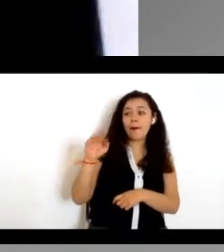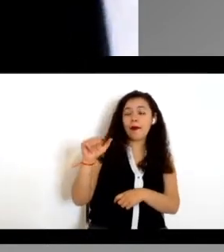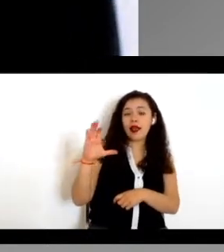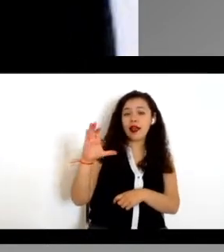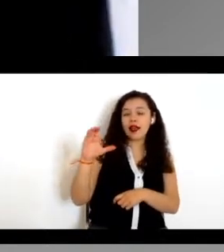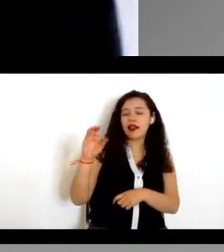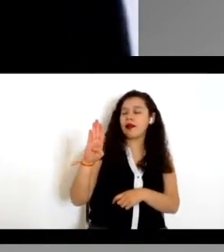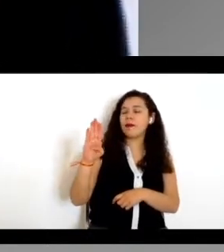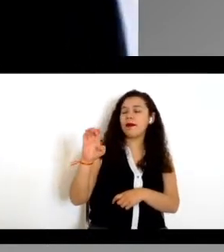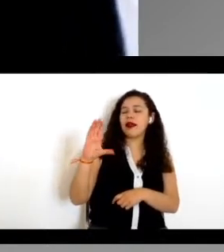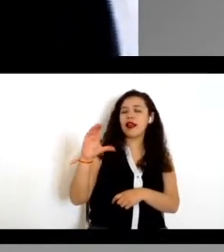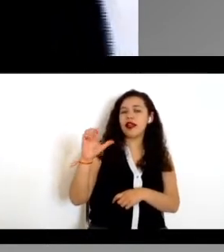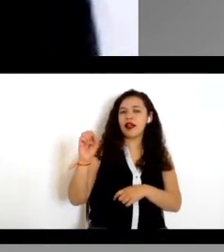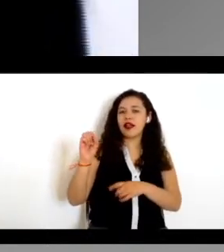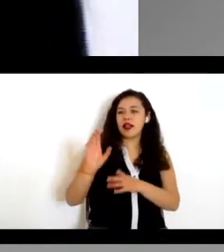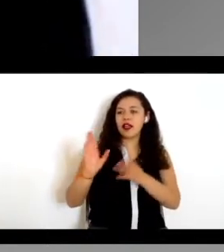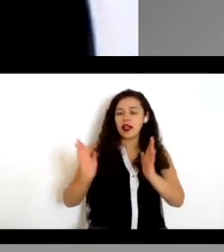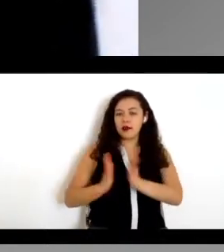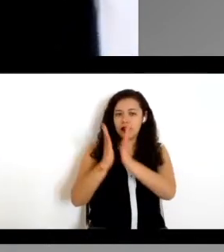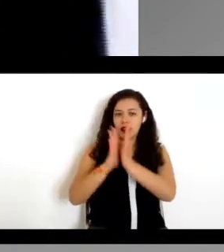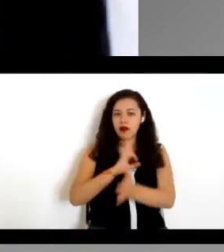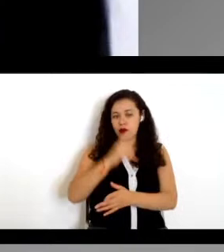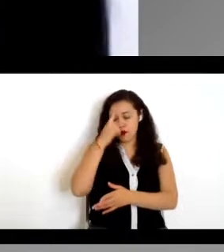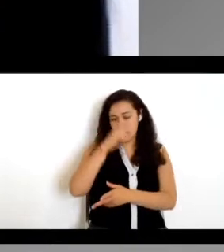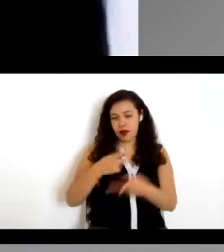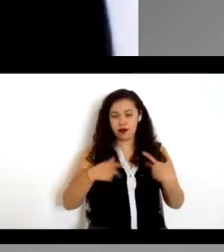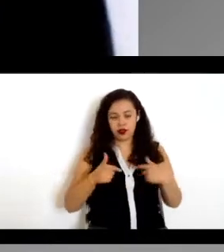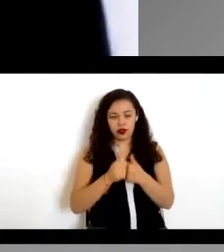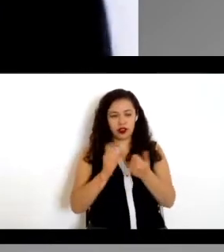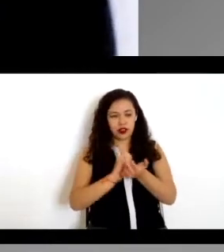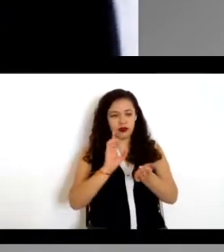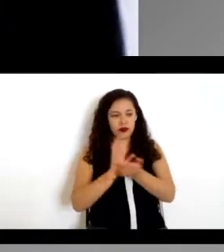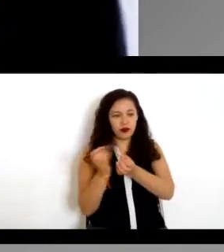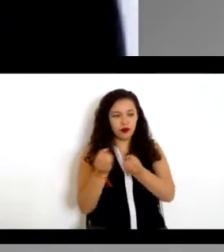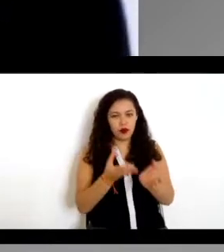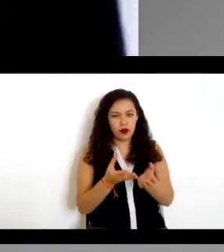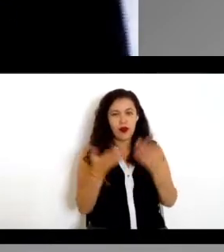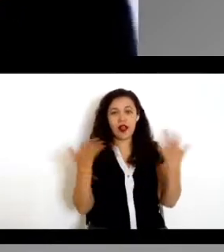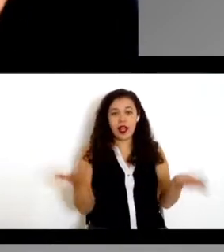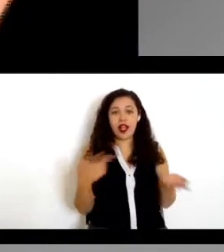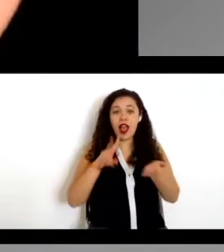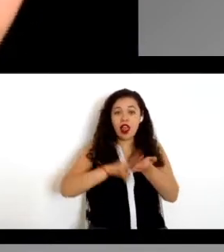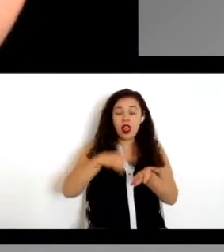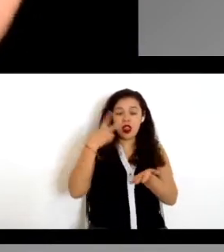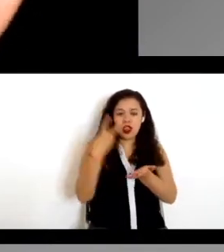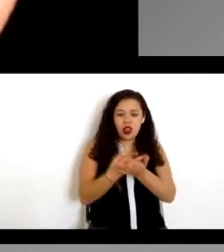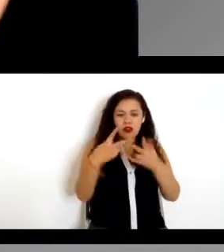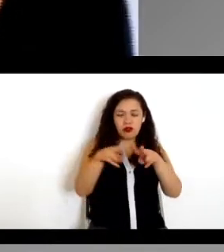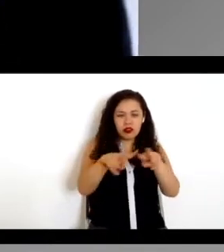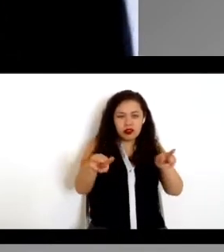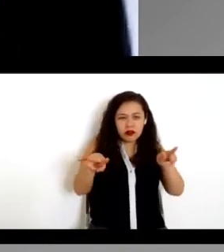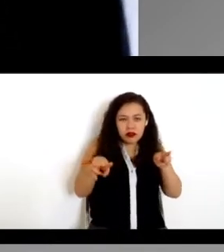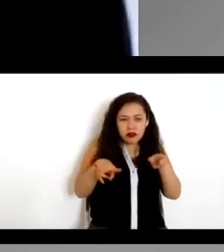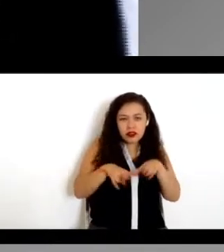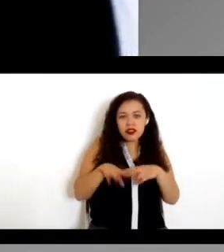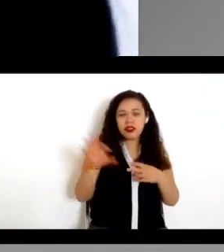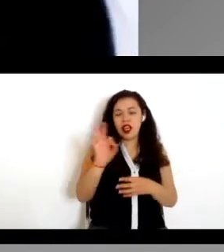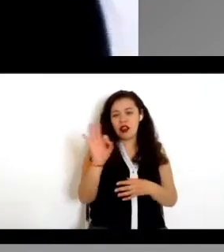para que una persona con discapacidad, que a lo mejor ya es doblemente vulnerable, quizás si pertenece a algún